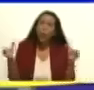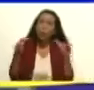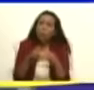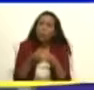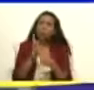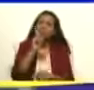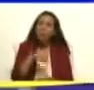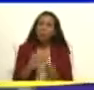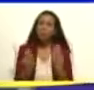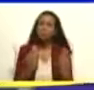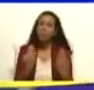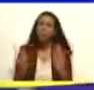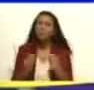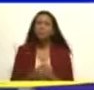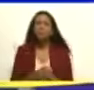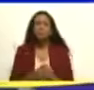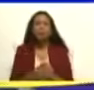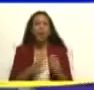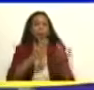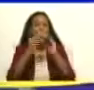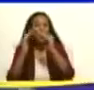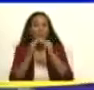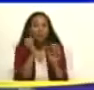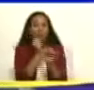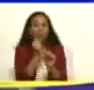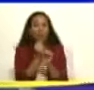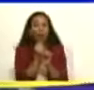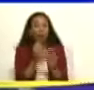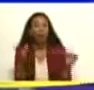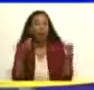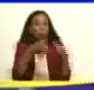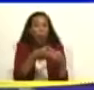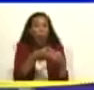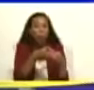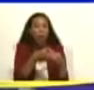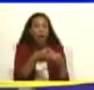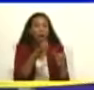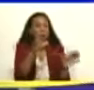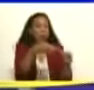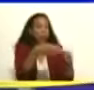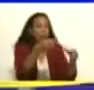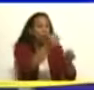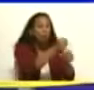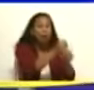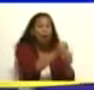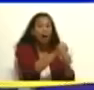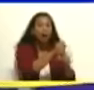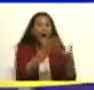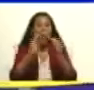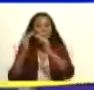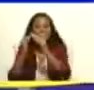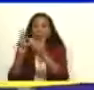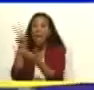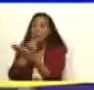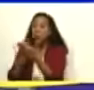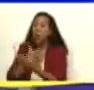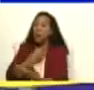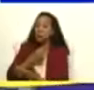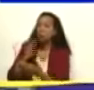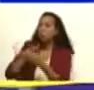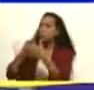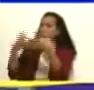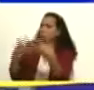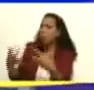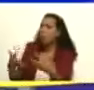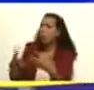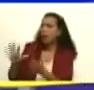organización. Tenemos desde comunidades de trabajadores que se organizan por centro de trabajo, hasta comunidades lectoras que se organizan en